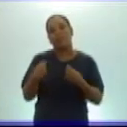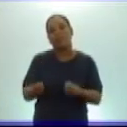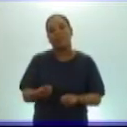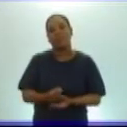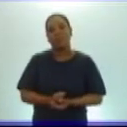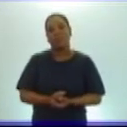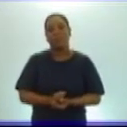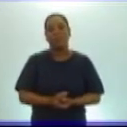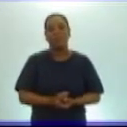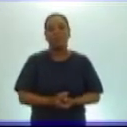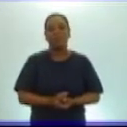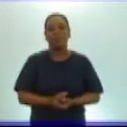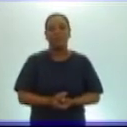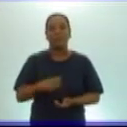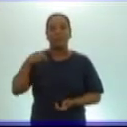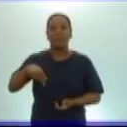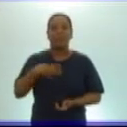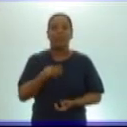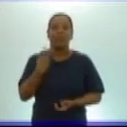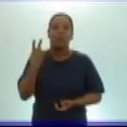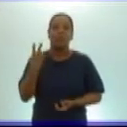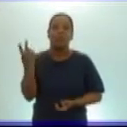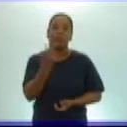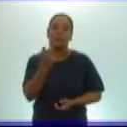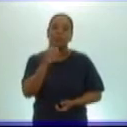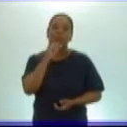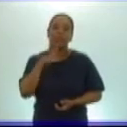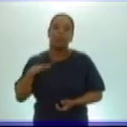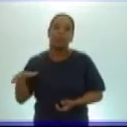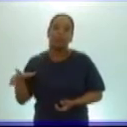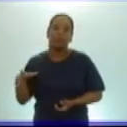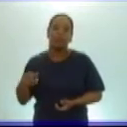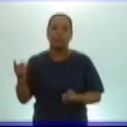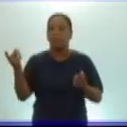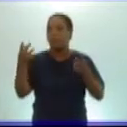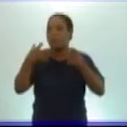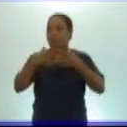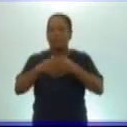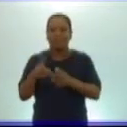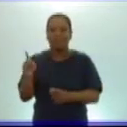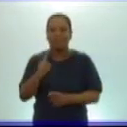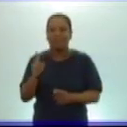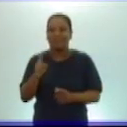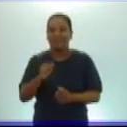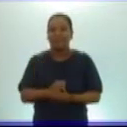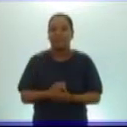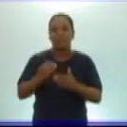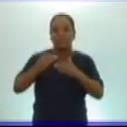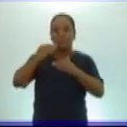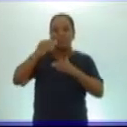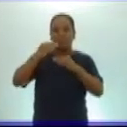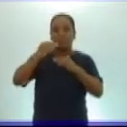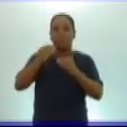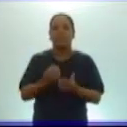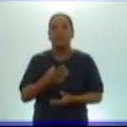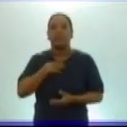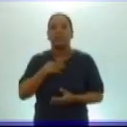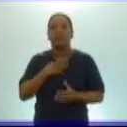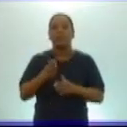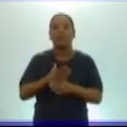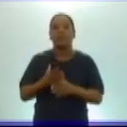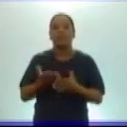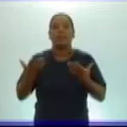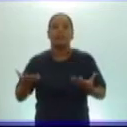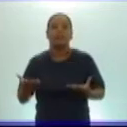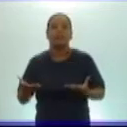Ahora, tengo dos componentes líquidos y que son prácticamente insolubles entre sí y que tienen diferentes densidades. Esas